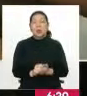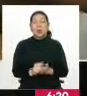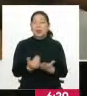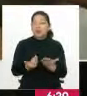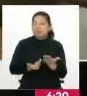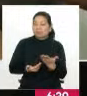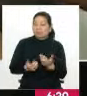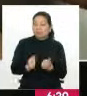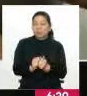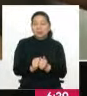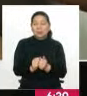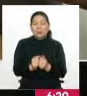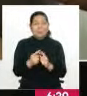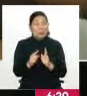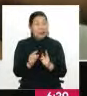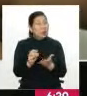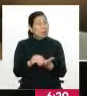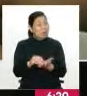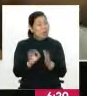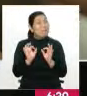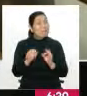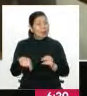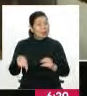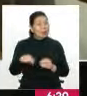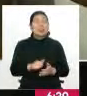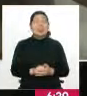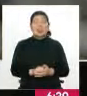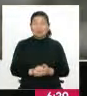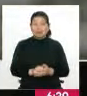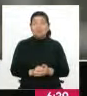eludir la inmunidad, que es lo peligroso en este caso.